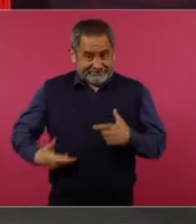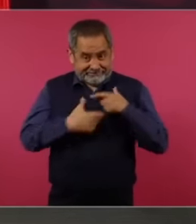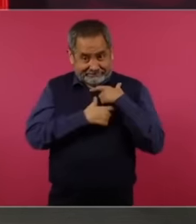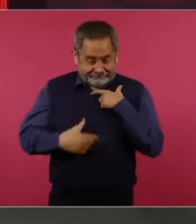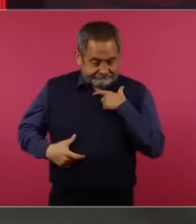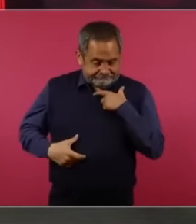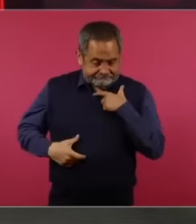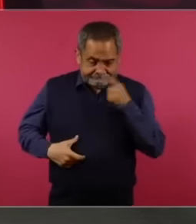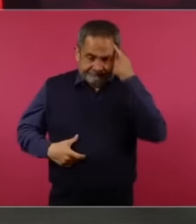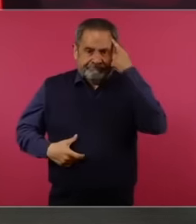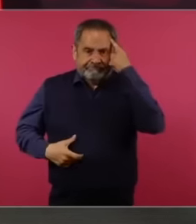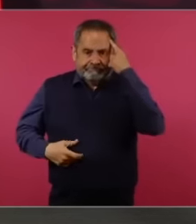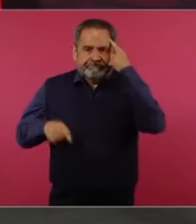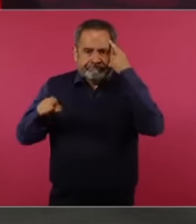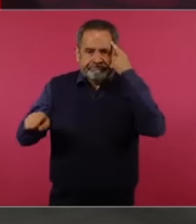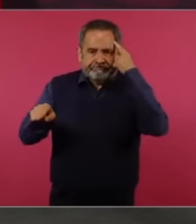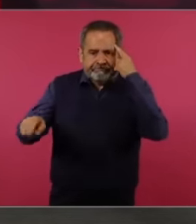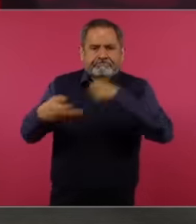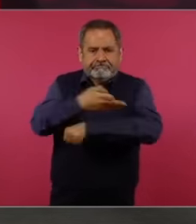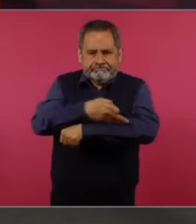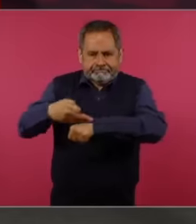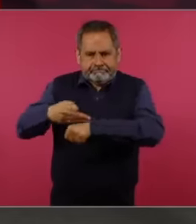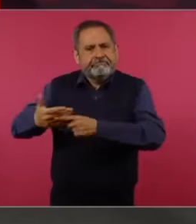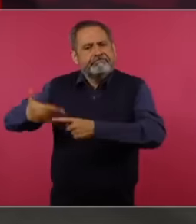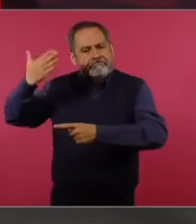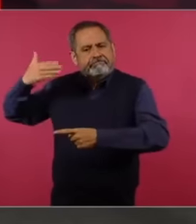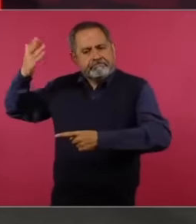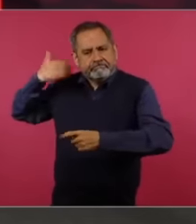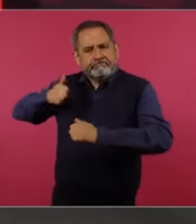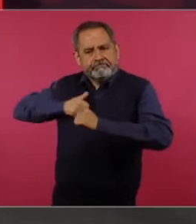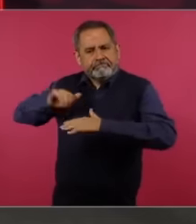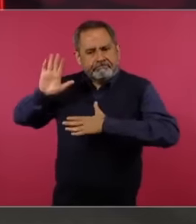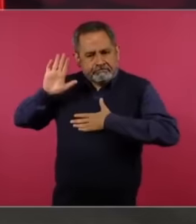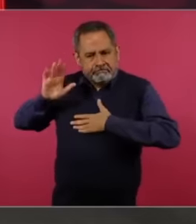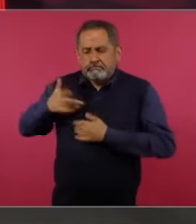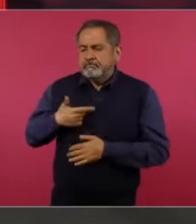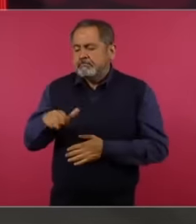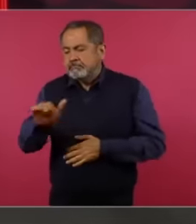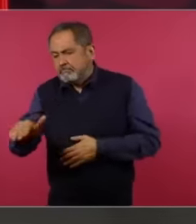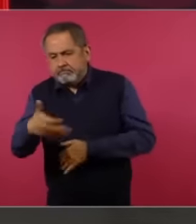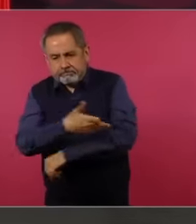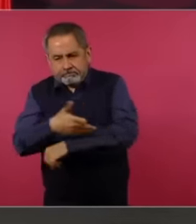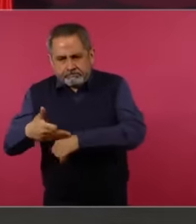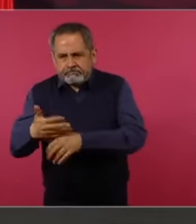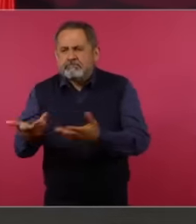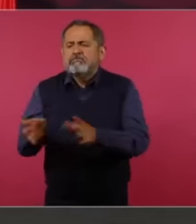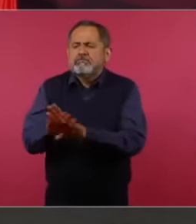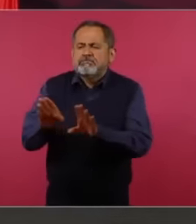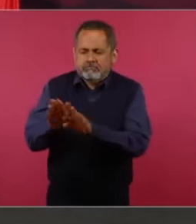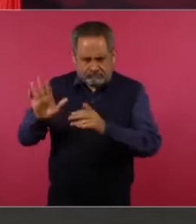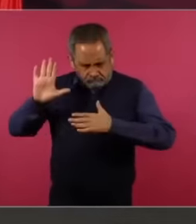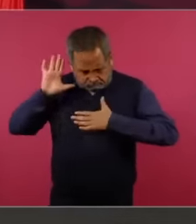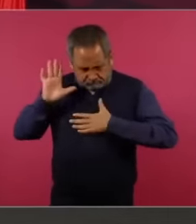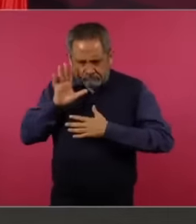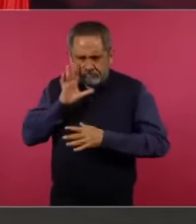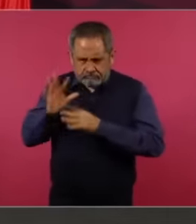hablé con los familiares para buscar cómo cumplir el